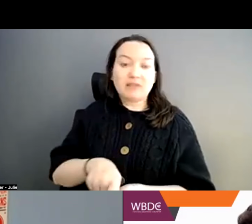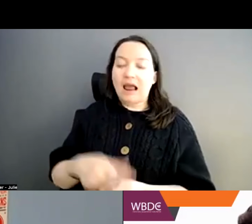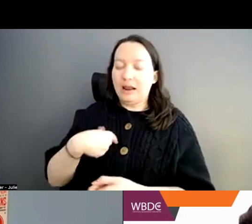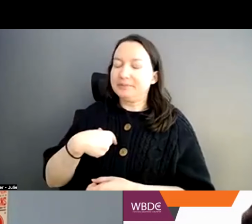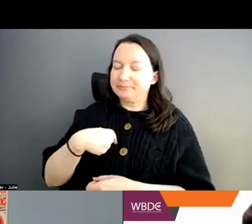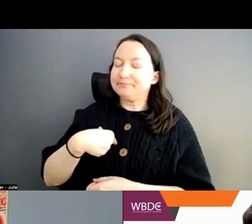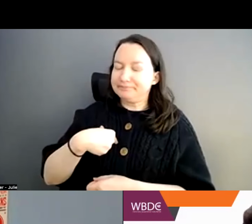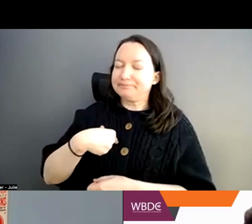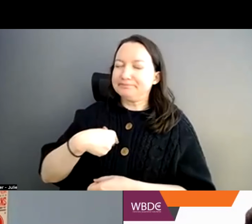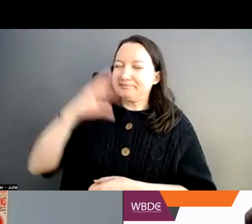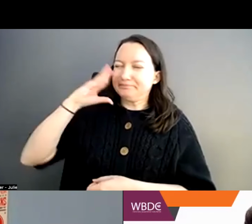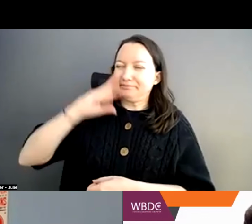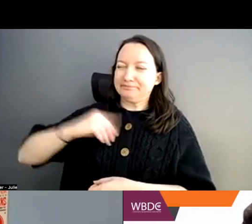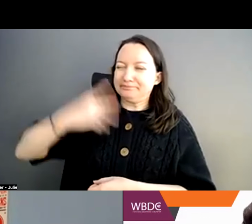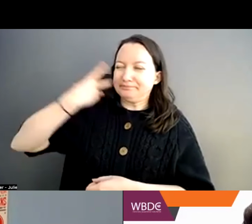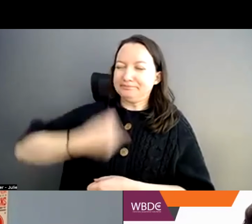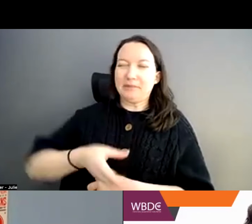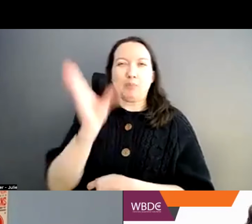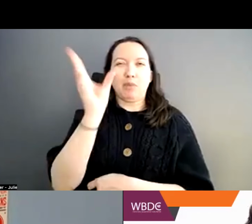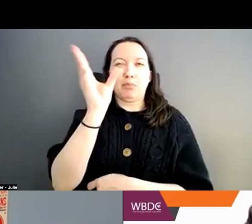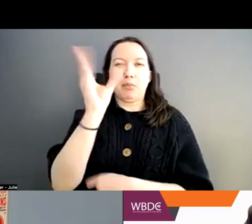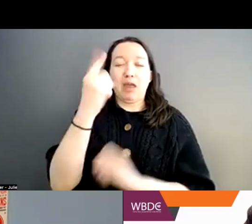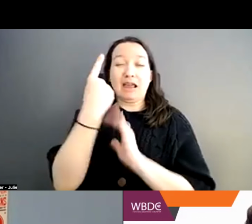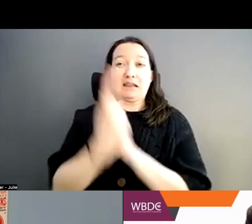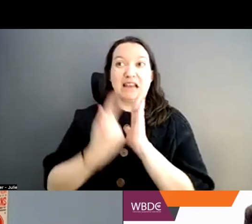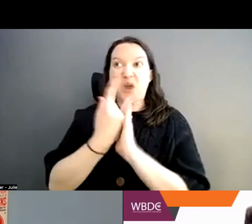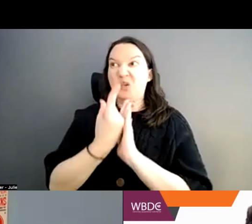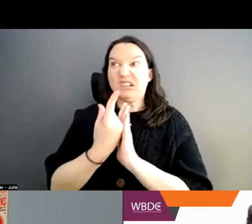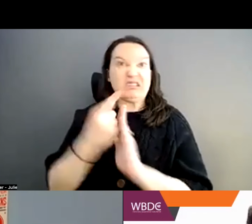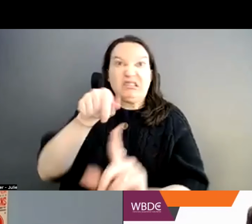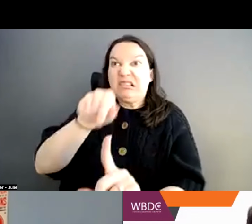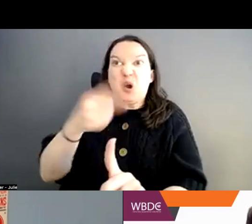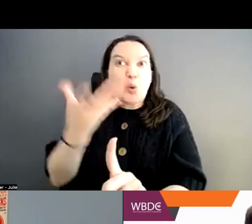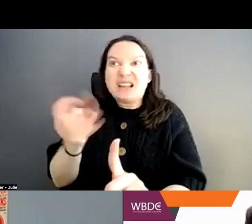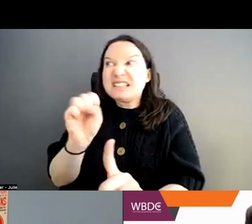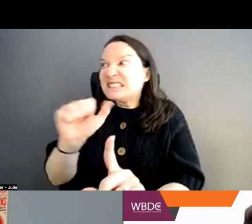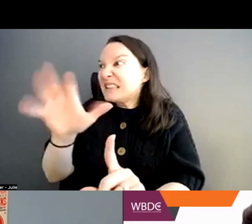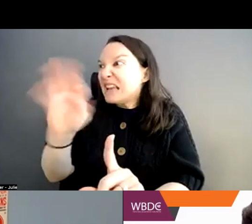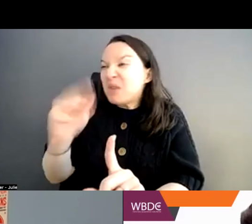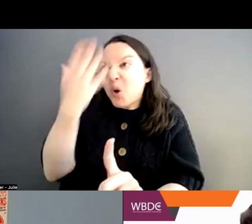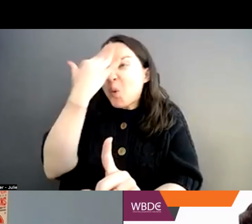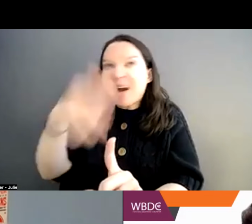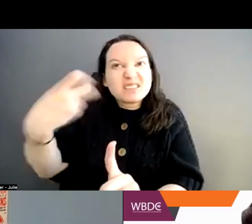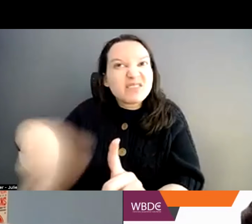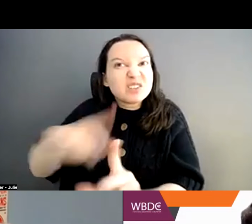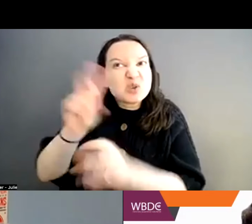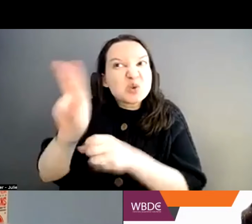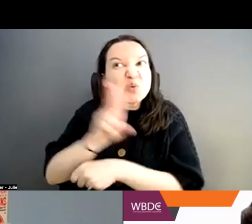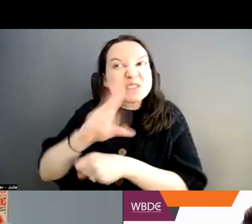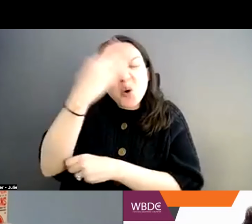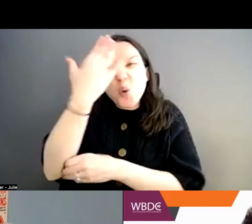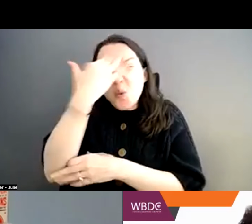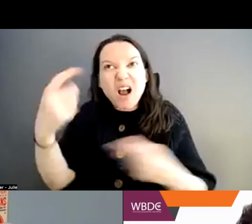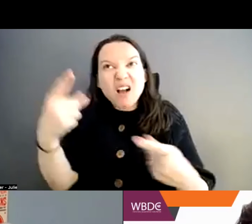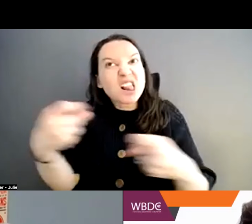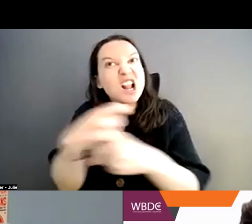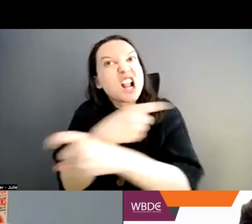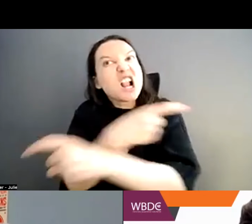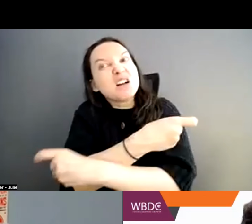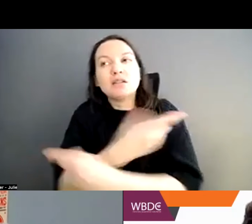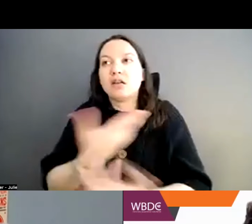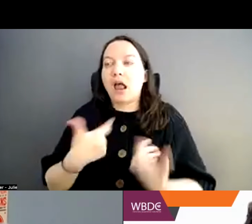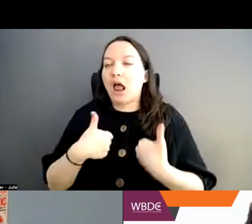detalle, porque yo regularmente he hablado durante una hora. De, ¿qué es Sean? ¿Por qué es tan difícil